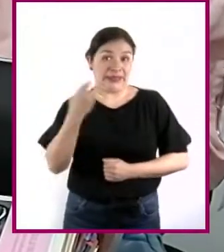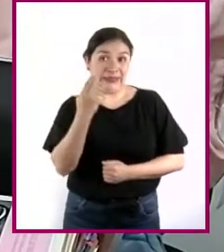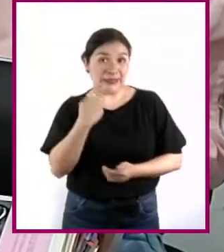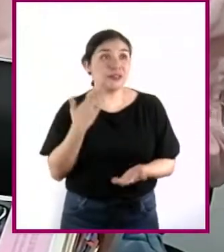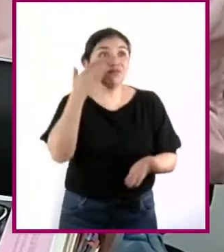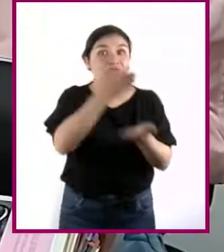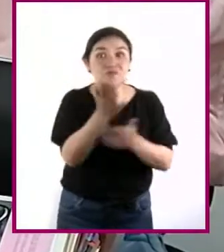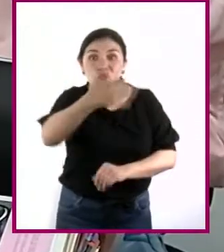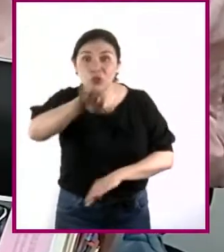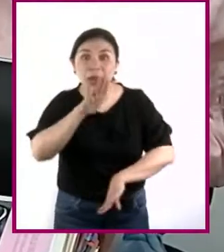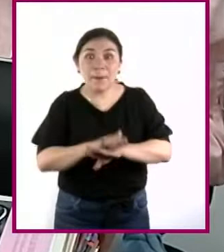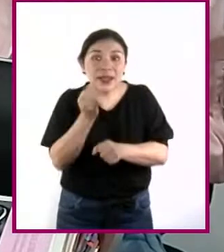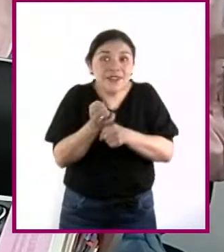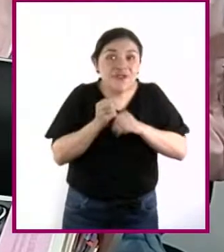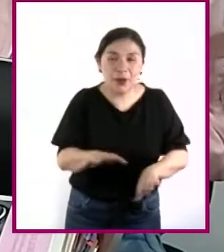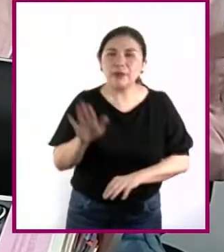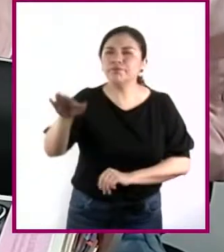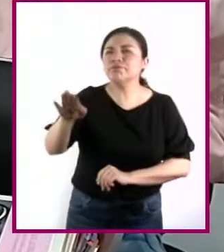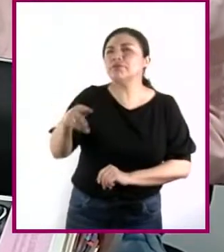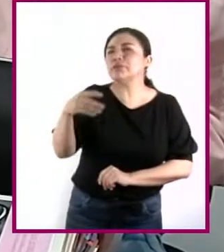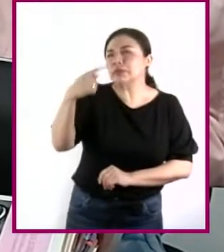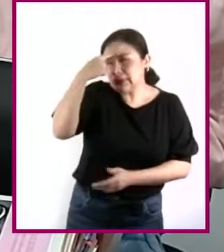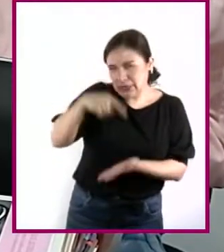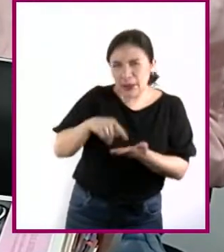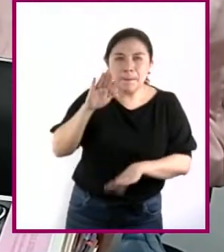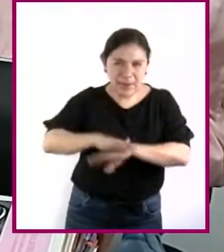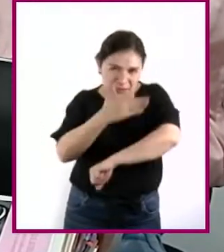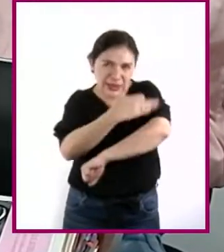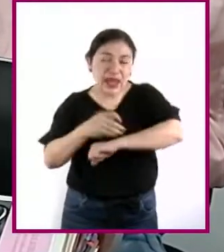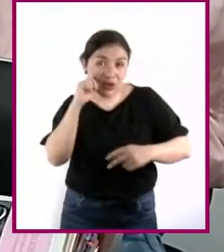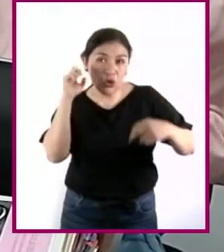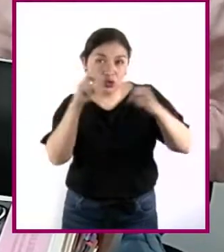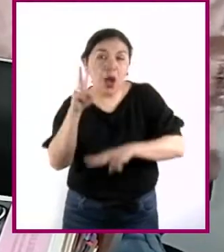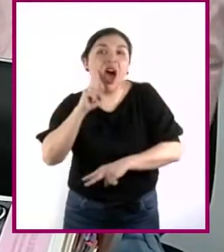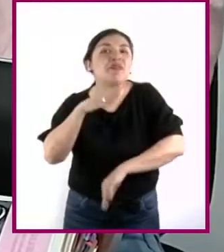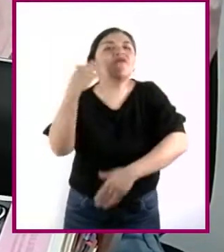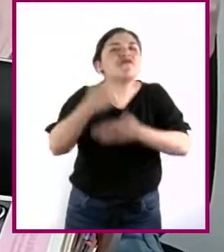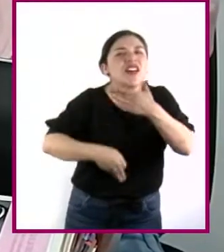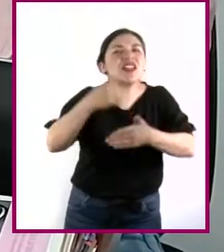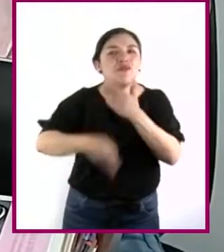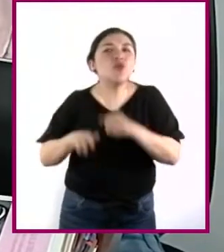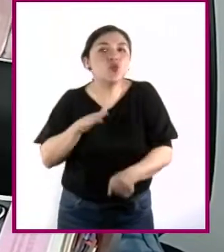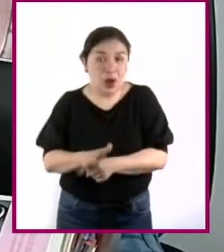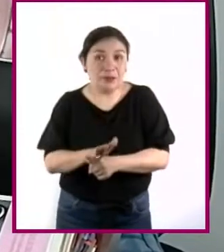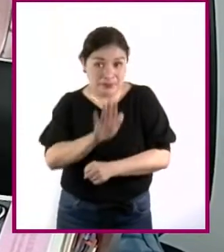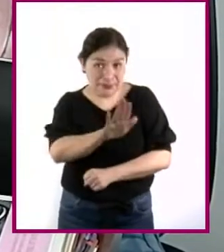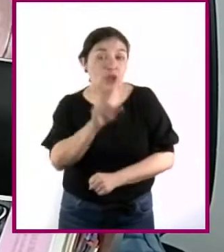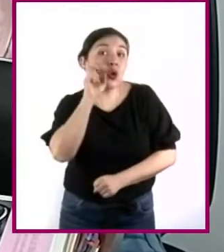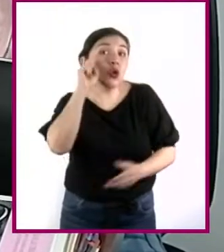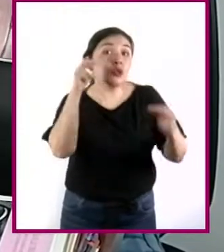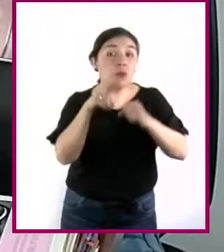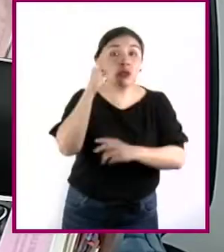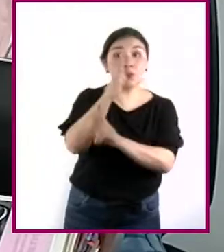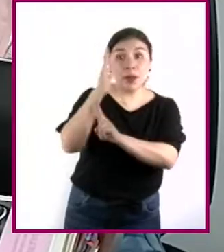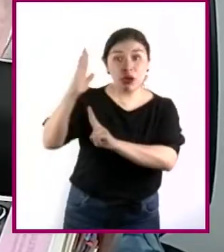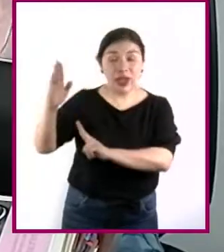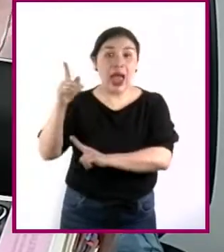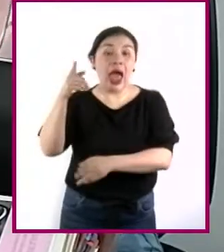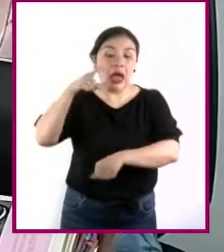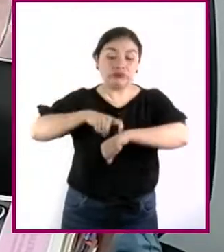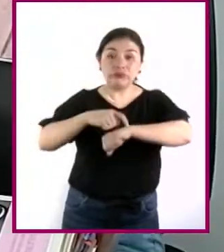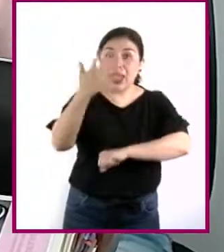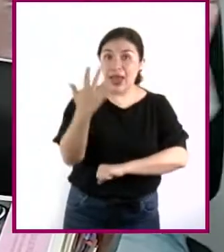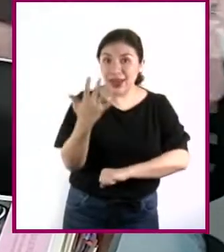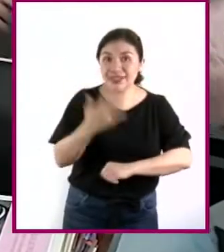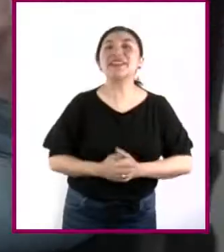búsqueda de más información. Frida, ¿qué te parece si nos vemos más al rato y vemos qué nos falta? Vale, te veo a la biblioteca a las 5.